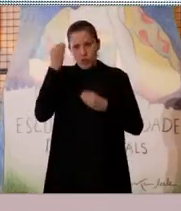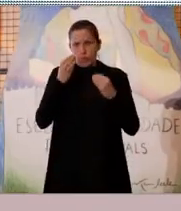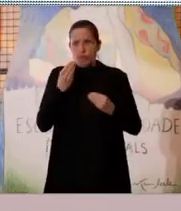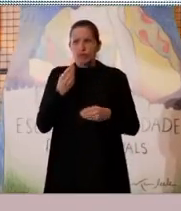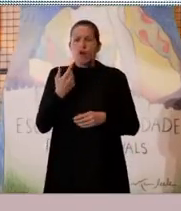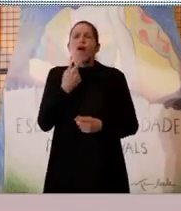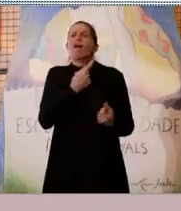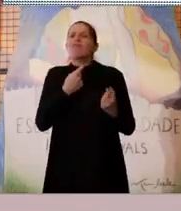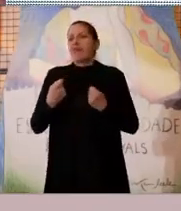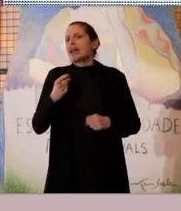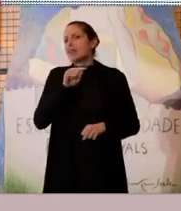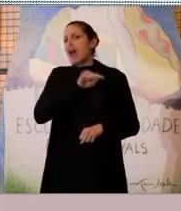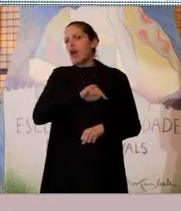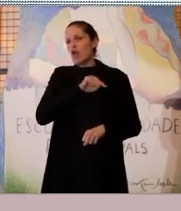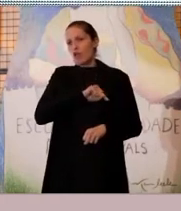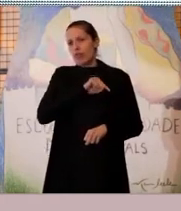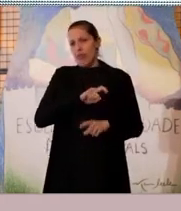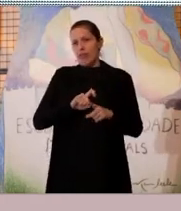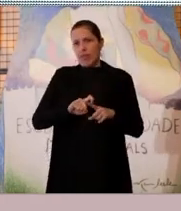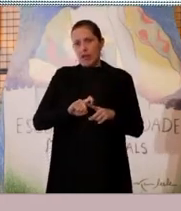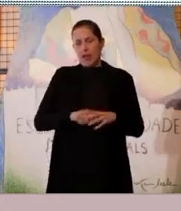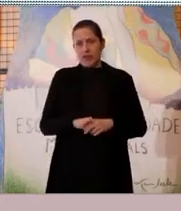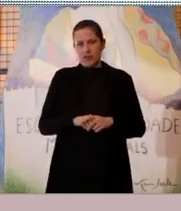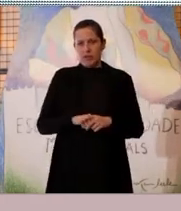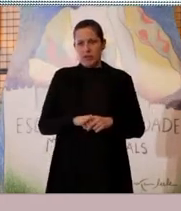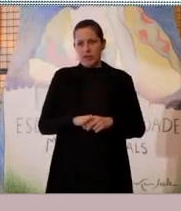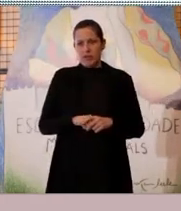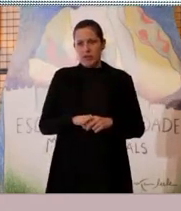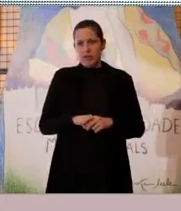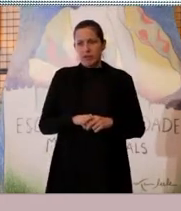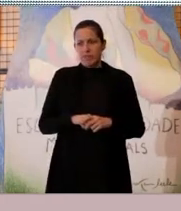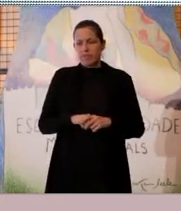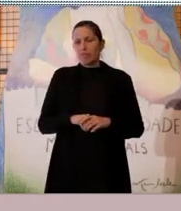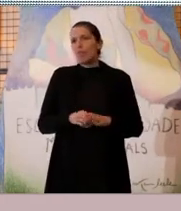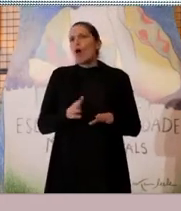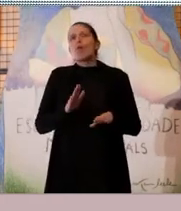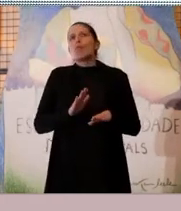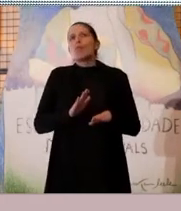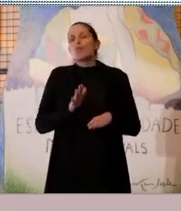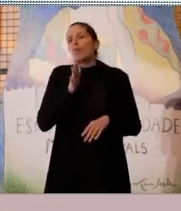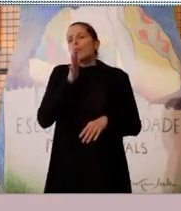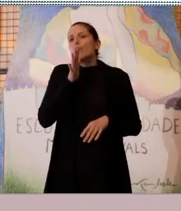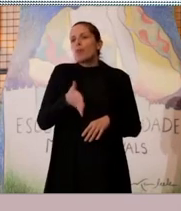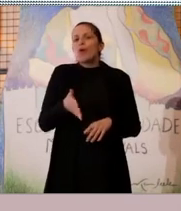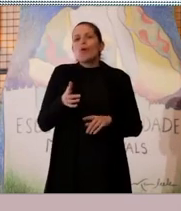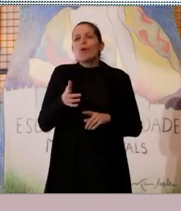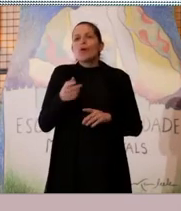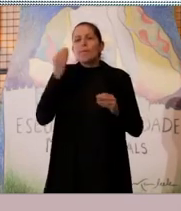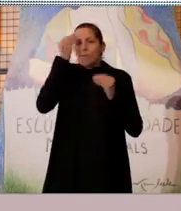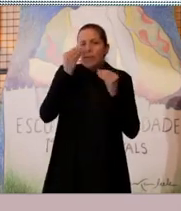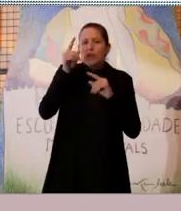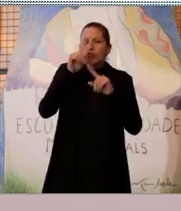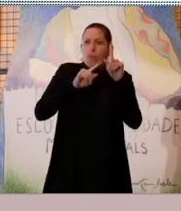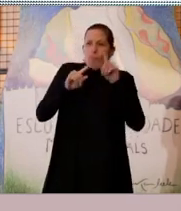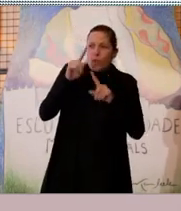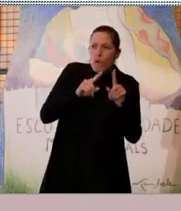clase yo no he dicho yo creo que cuando pero no porque porque el problema de que haya mujeres